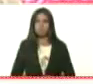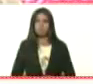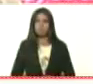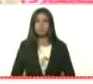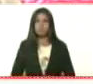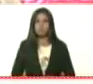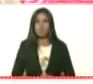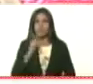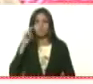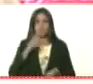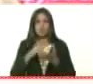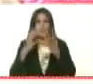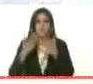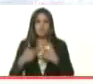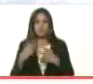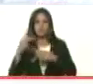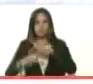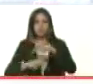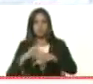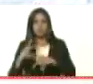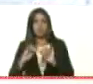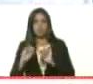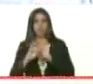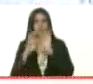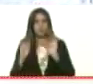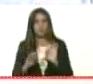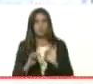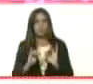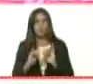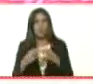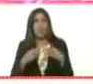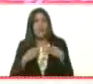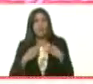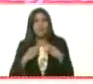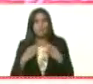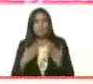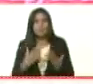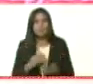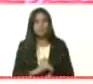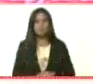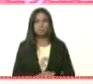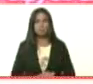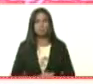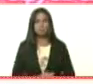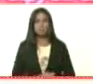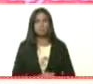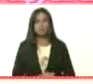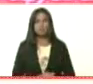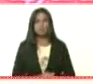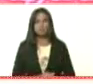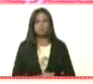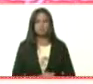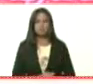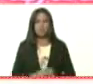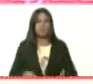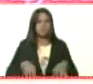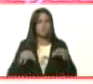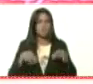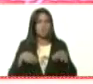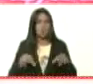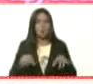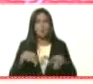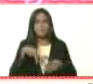Ahí están las empresas para producir esta camisa, los interiores, los